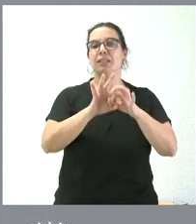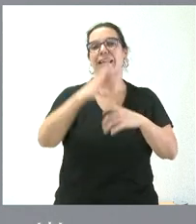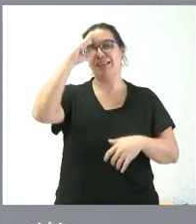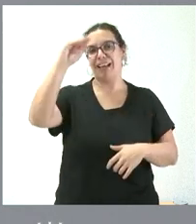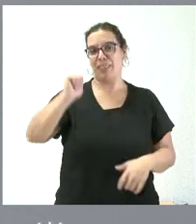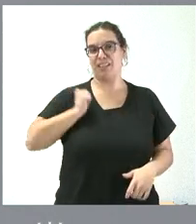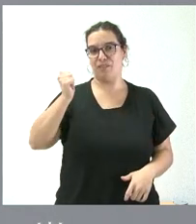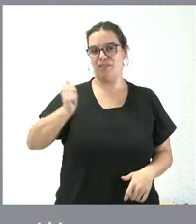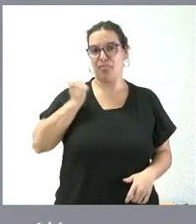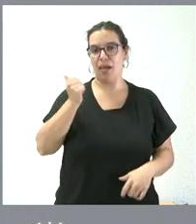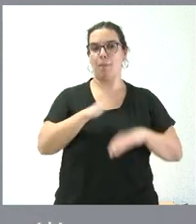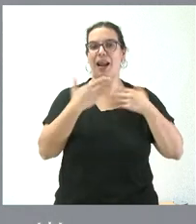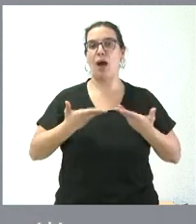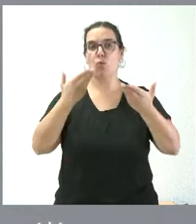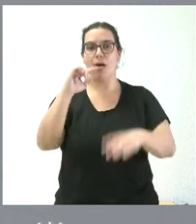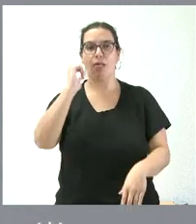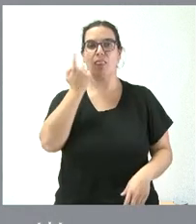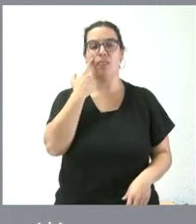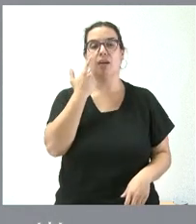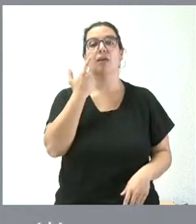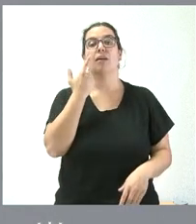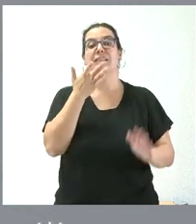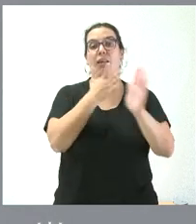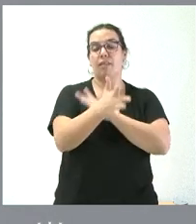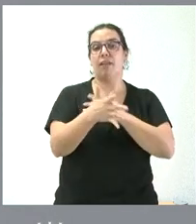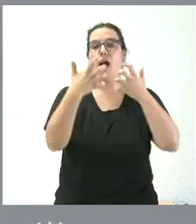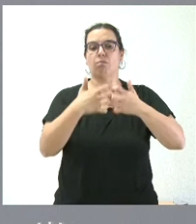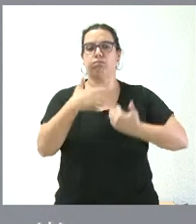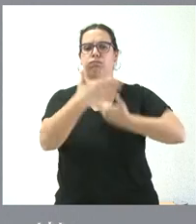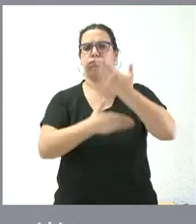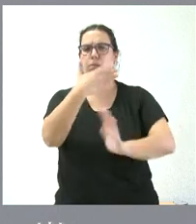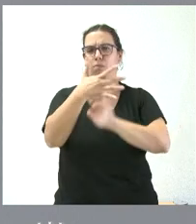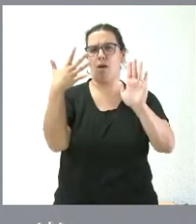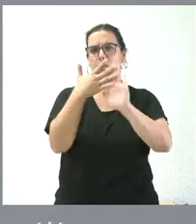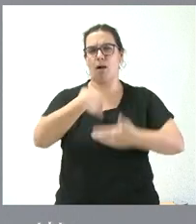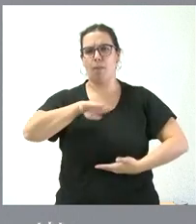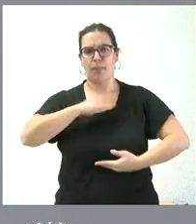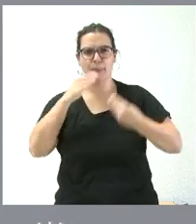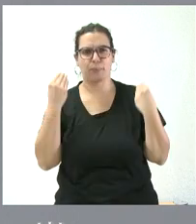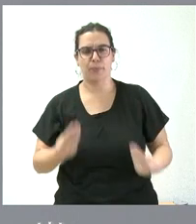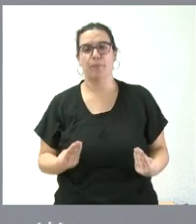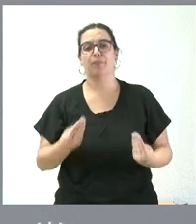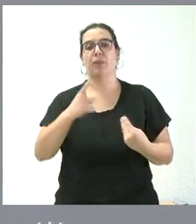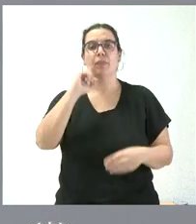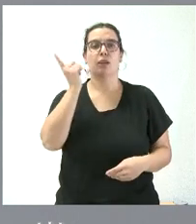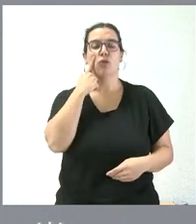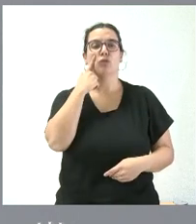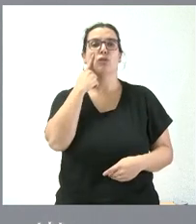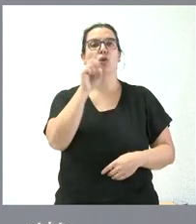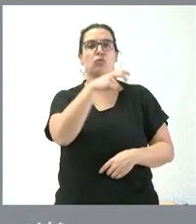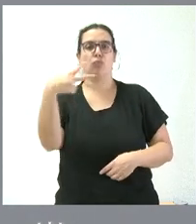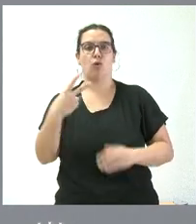artificial de ayuda al diagnóstico que requiere equipos de gran capacidad de proceso y al menos un monitor de diagnóstico de alta